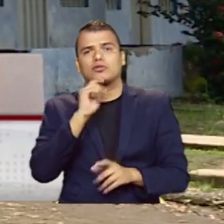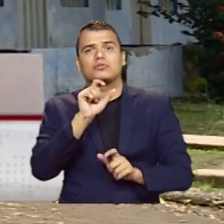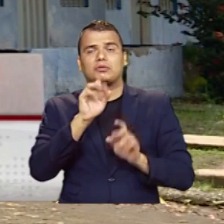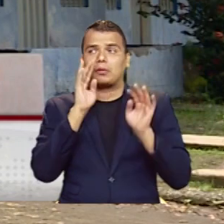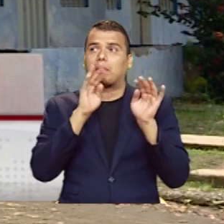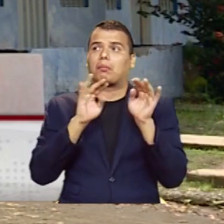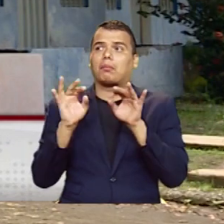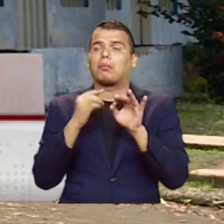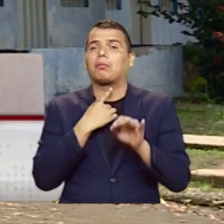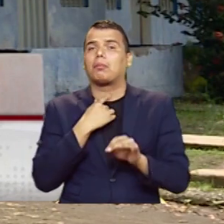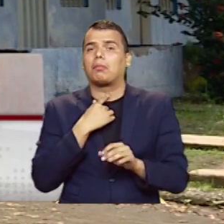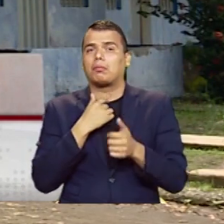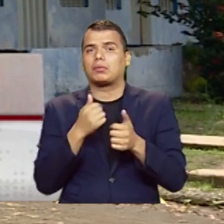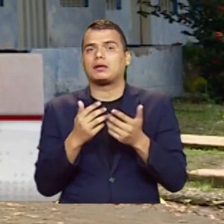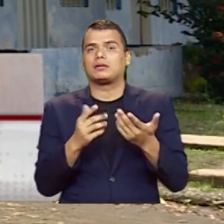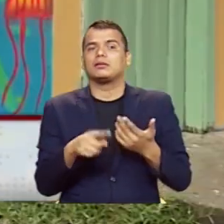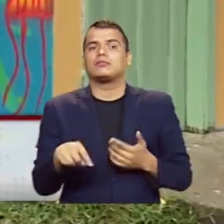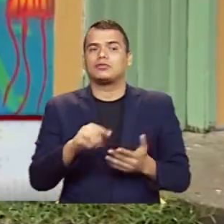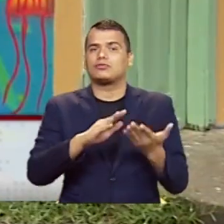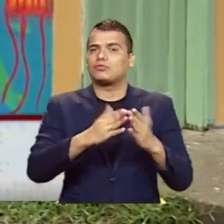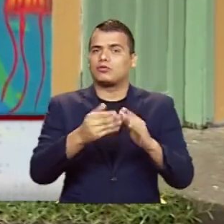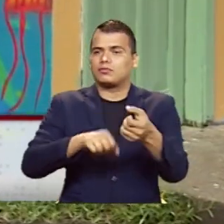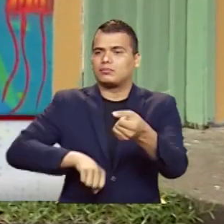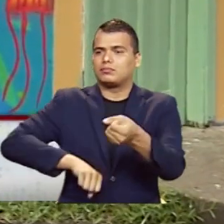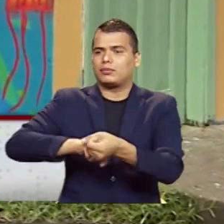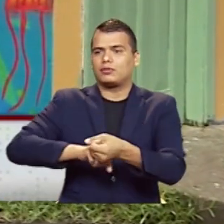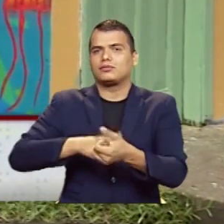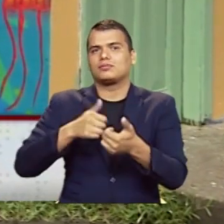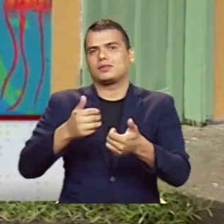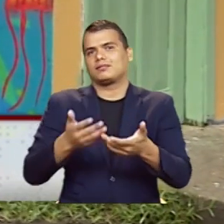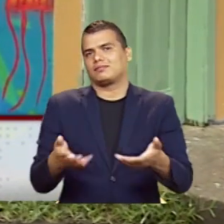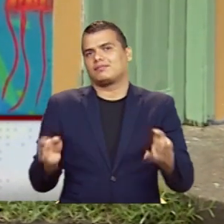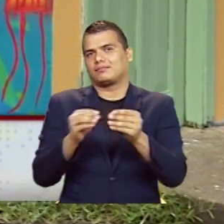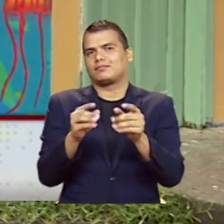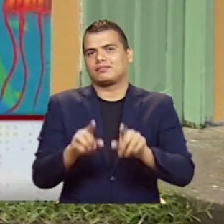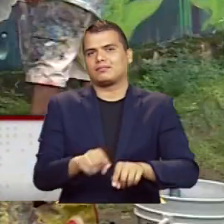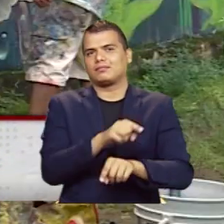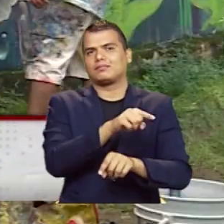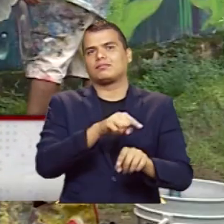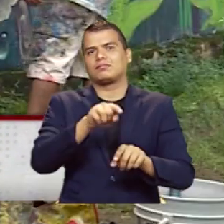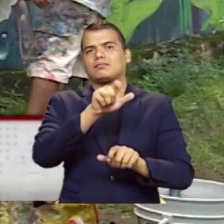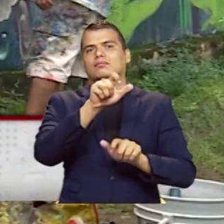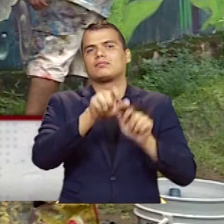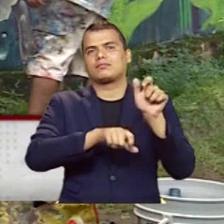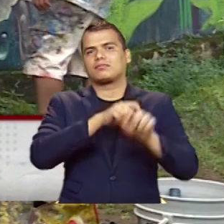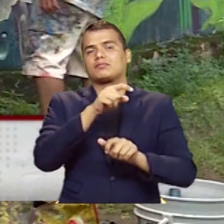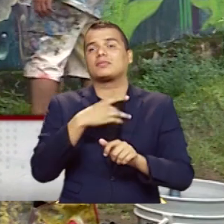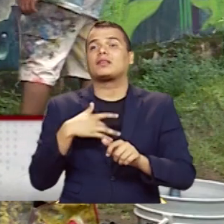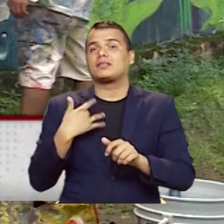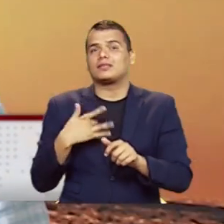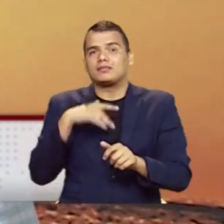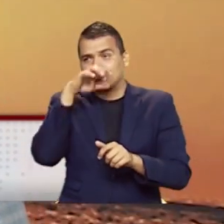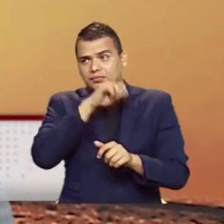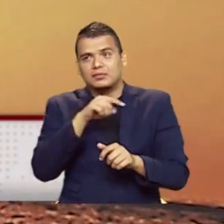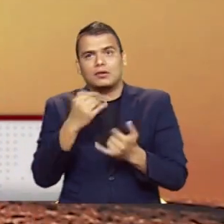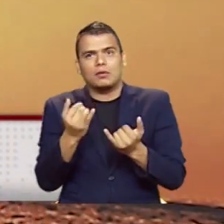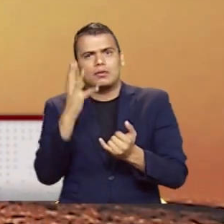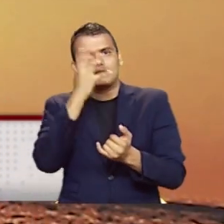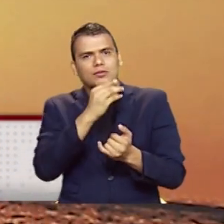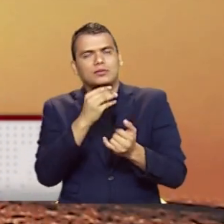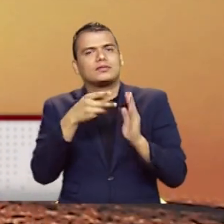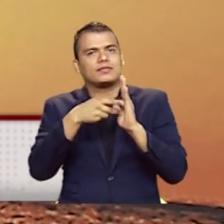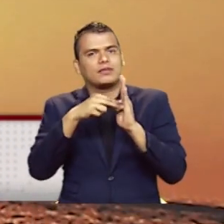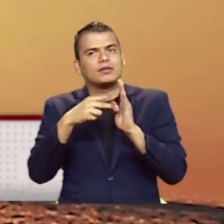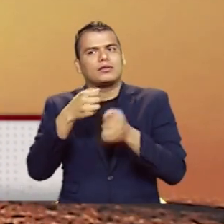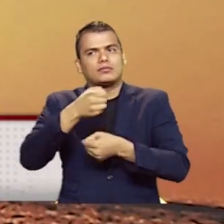turísticos en el territorio también. Las comunidades se han visto beneficiadas, incrementando también una derrama económica y unos beneficios en generación de